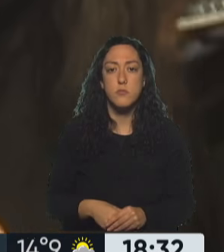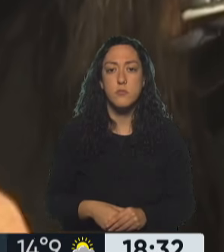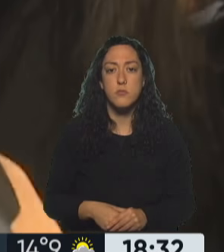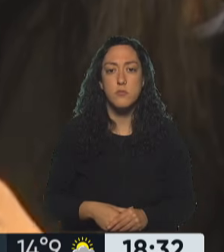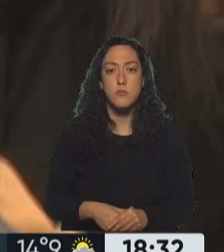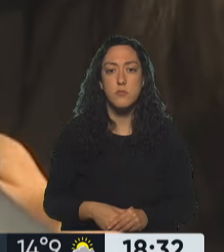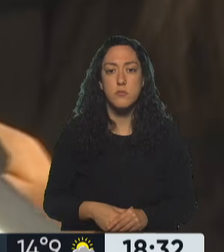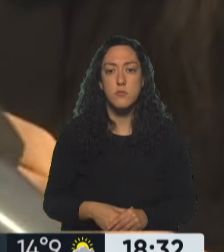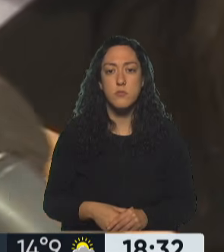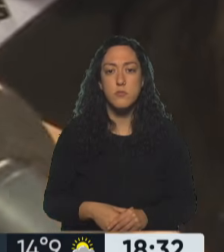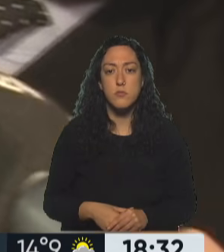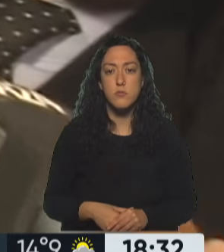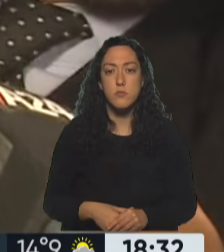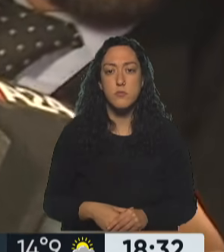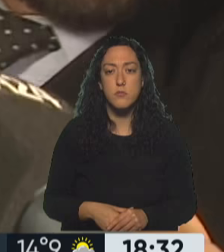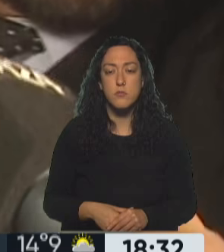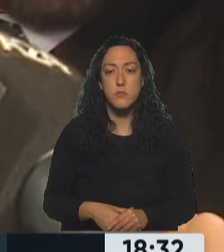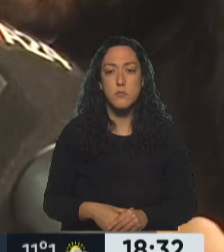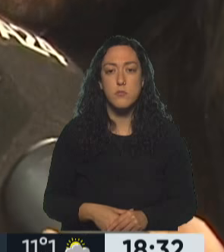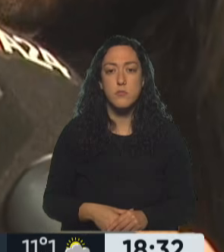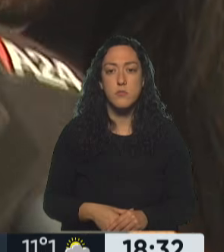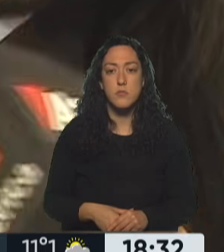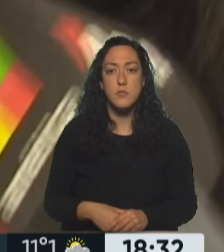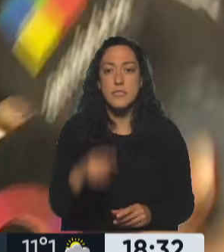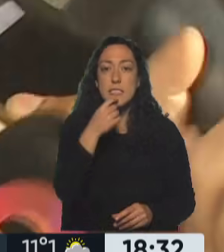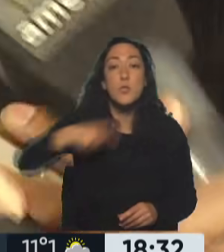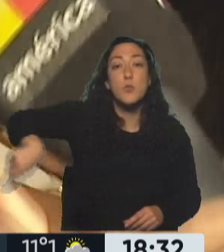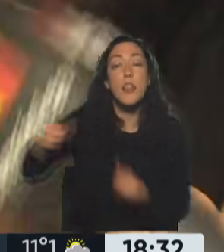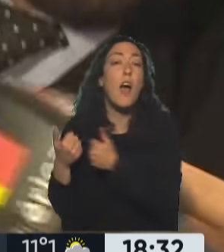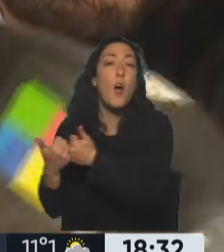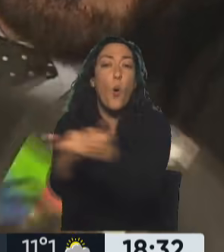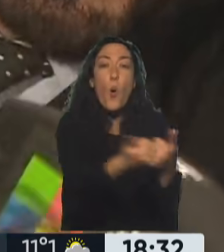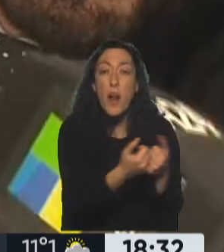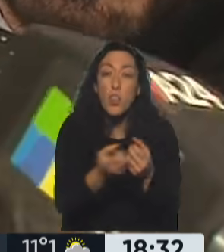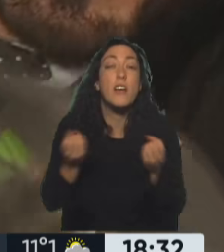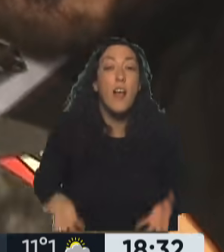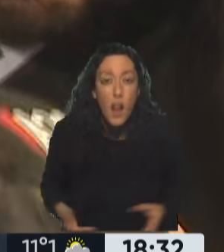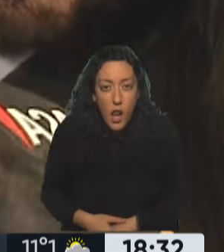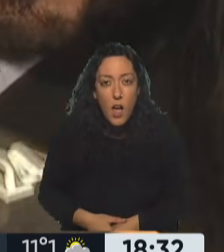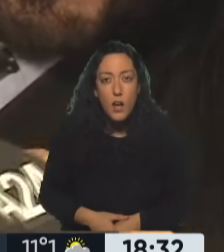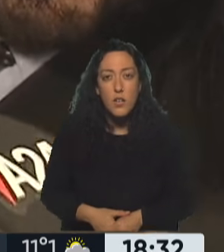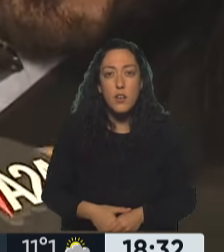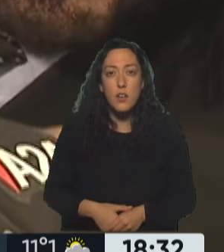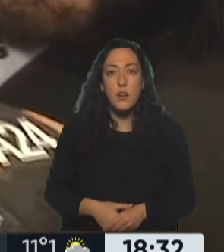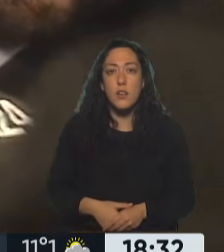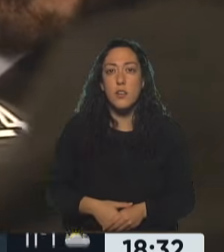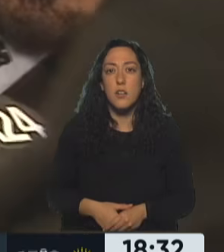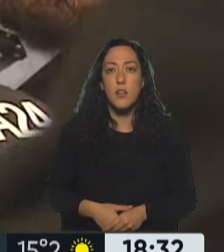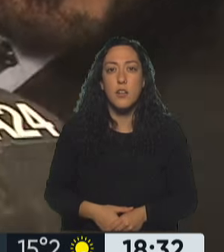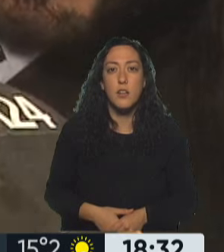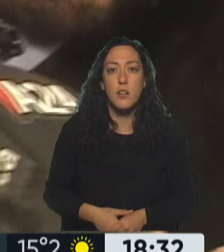Massa, para mañana? ¿Qué anuncios, ministro? ¿Qué tal si se ponen de acuerdo? ¿Hay anuncios para los anuncios de mañana, Massa, ministro?